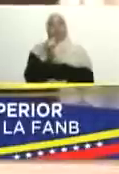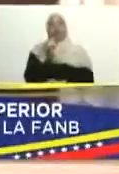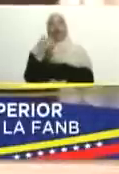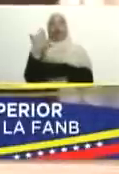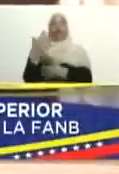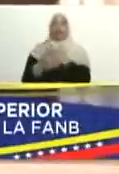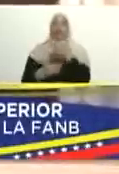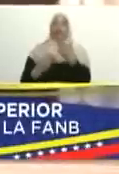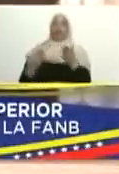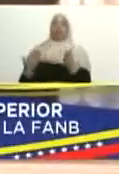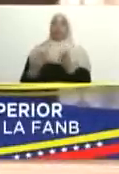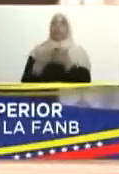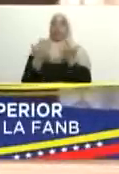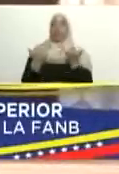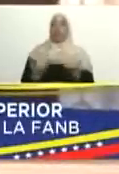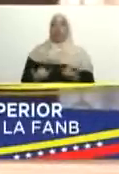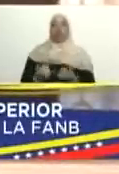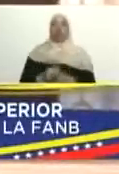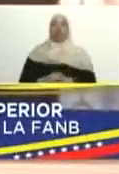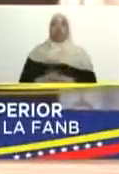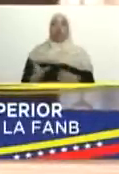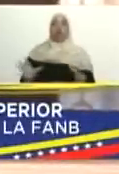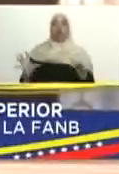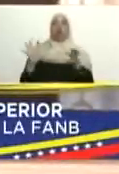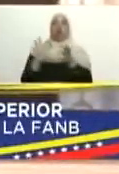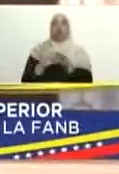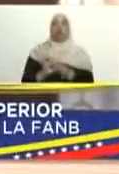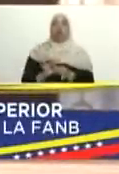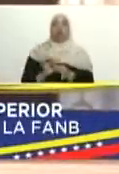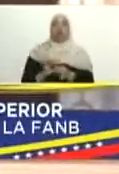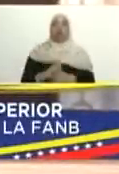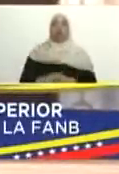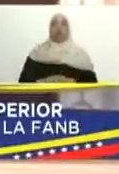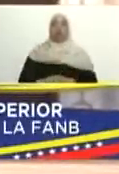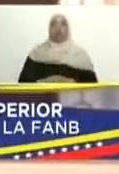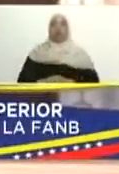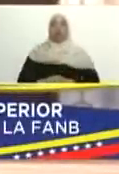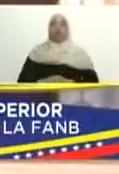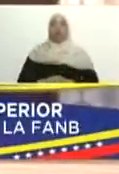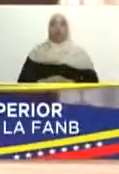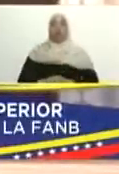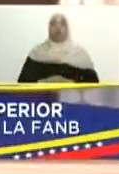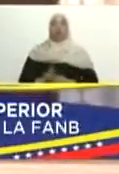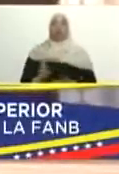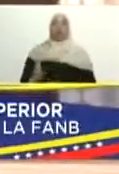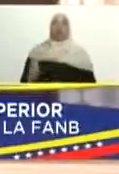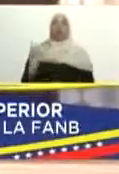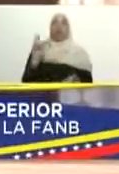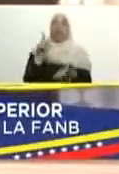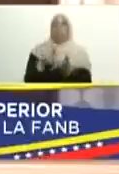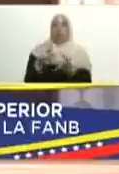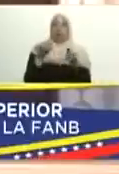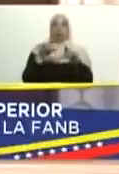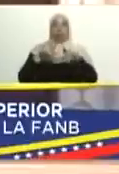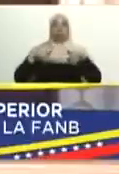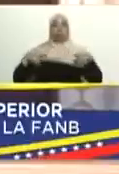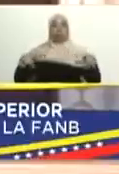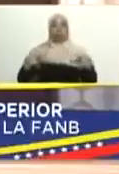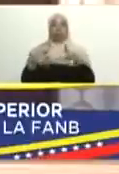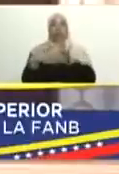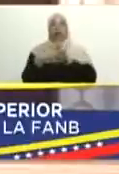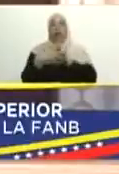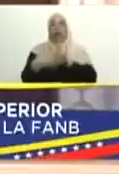impacto sea un liderazgo que esté en el terreno, que dé el